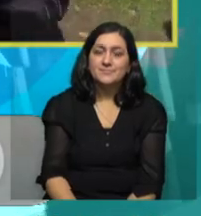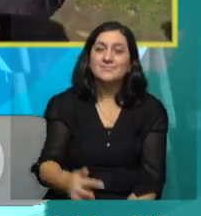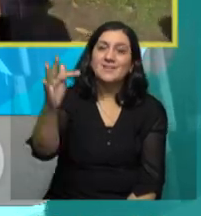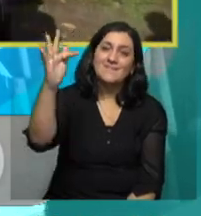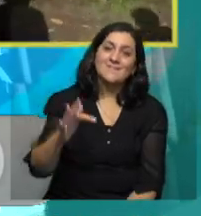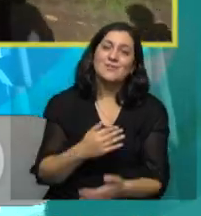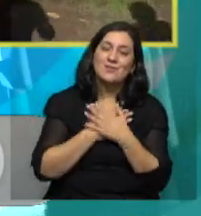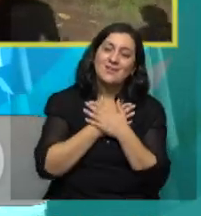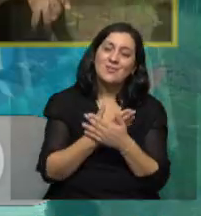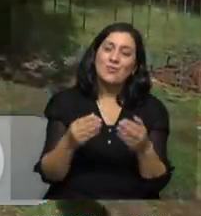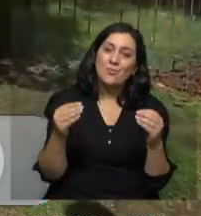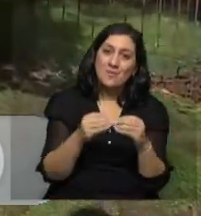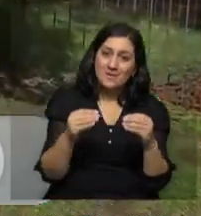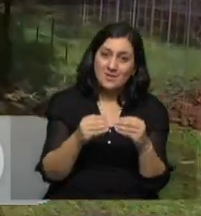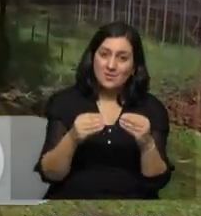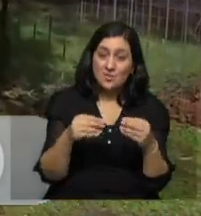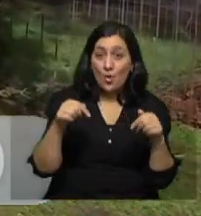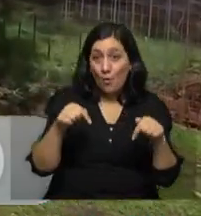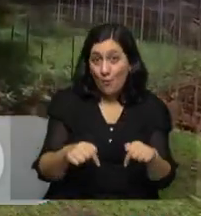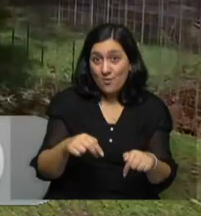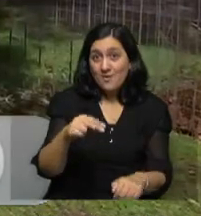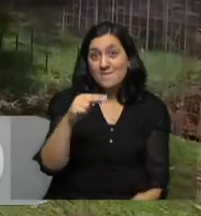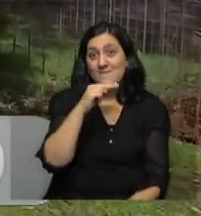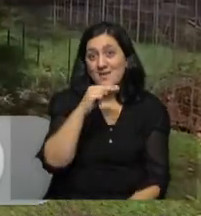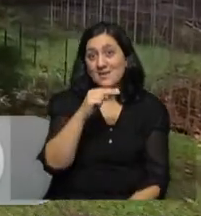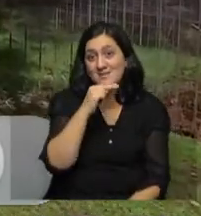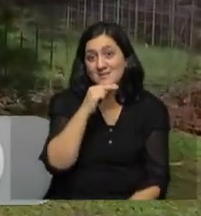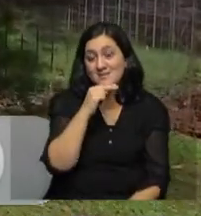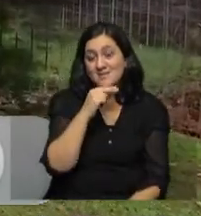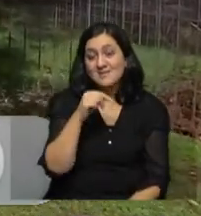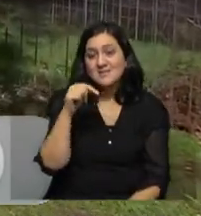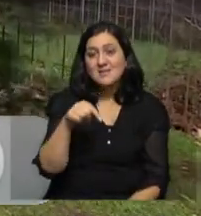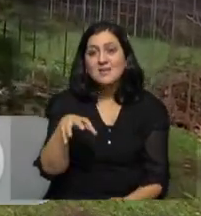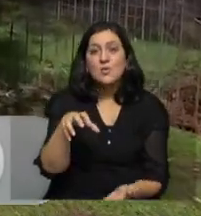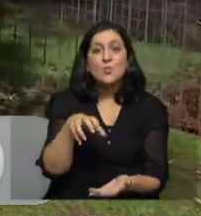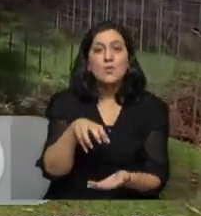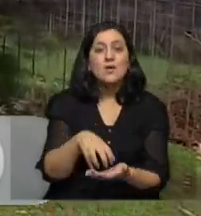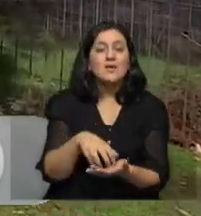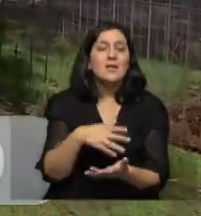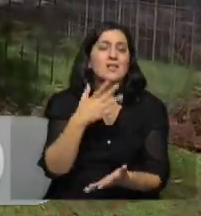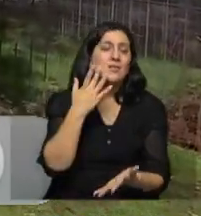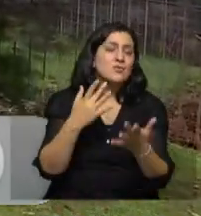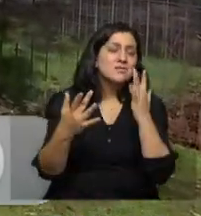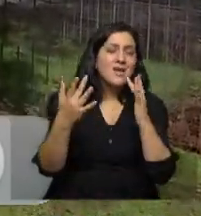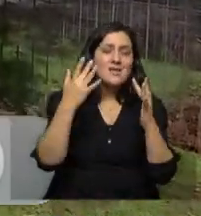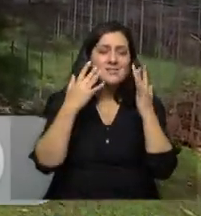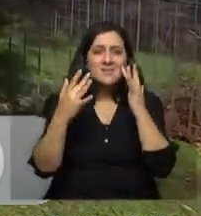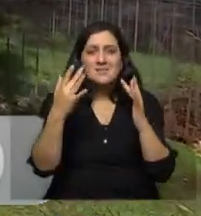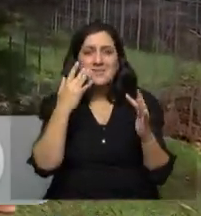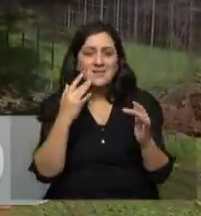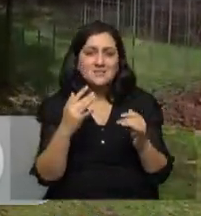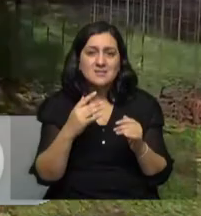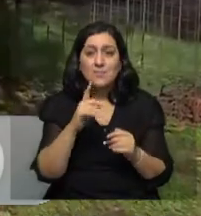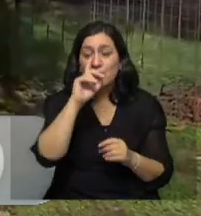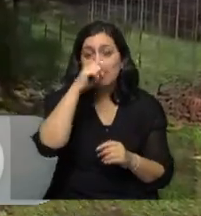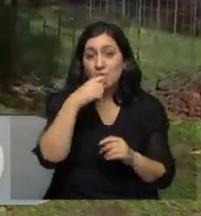momento, queridos compañeras, ha llegado el viernes y este hermoso espacio que recorre los artistas del paisaje urbano montevideano y, por